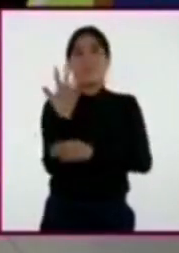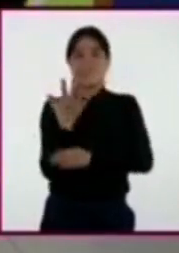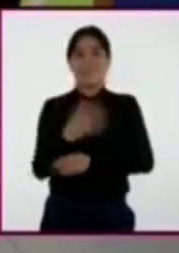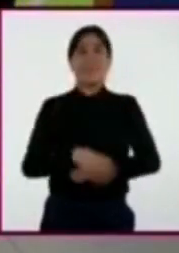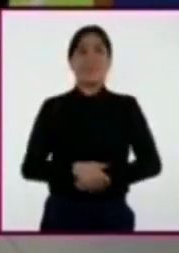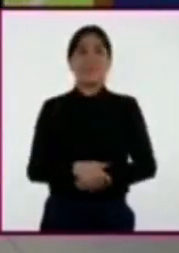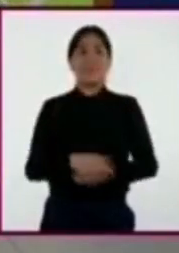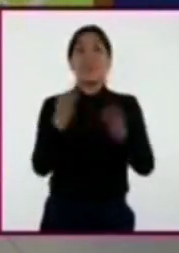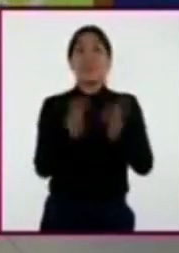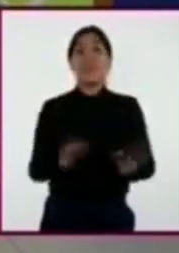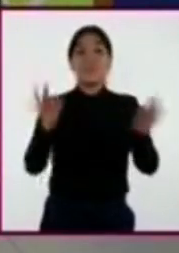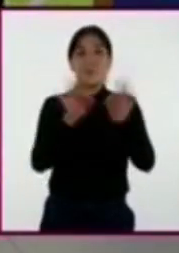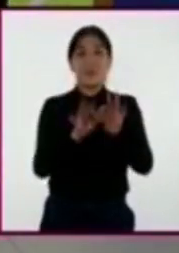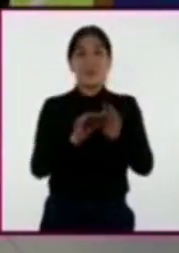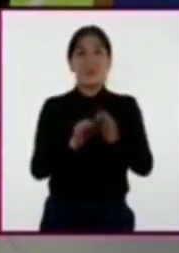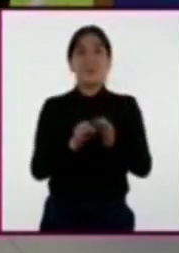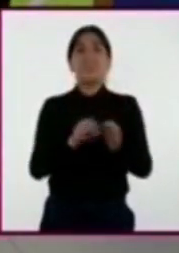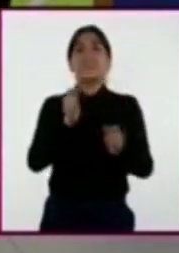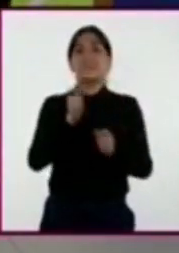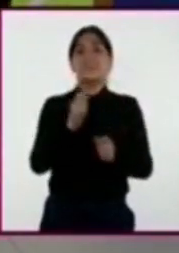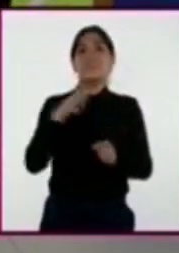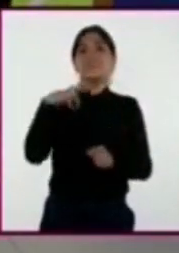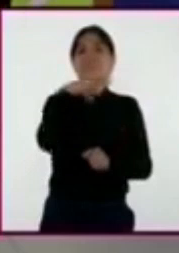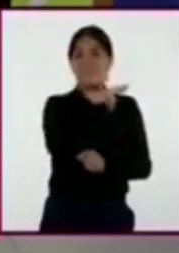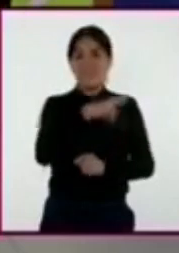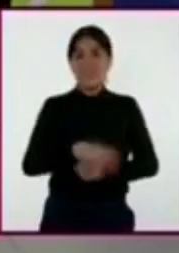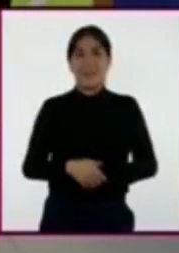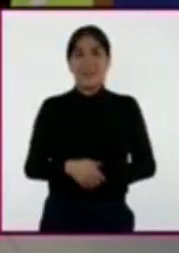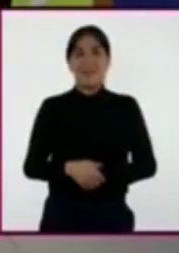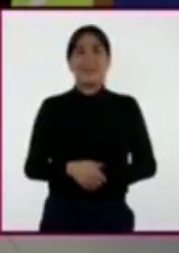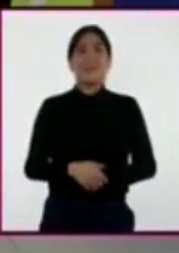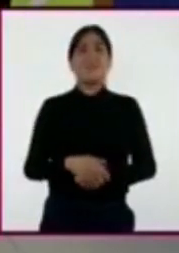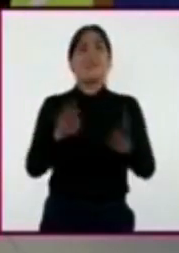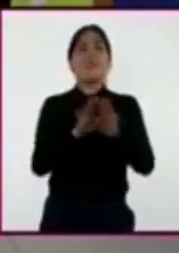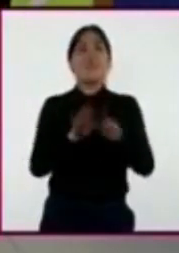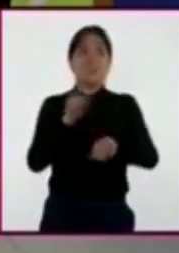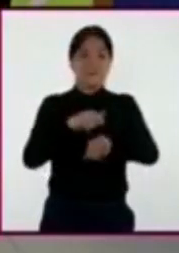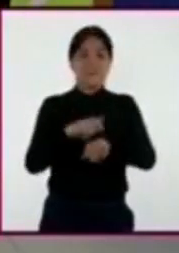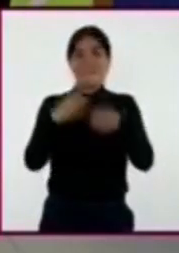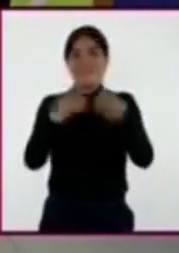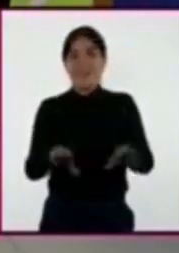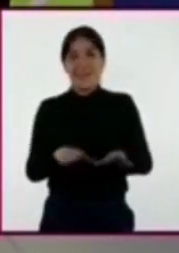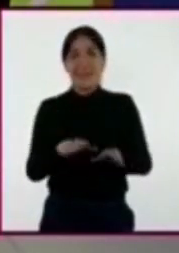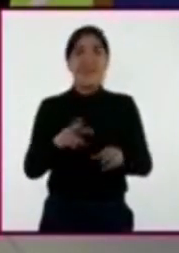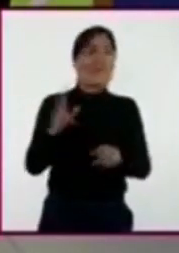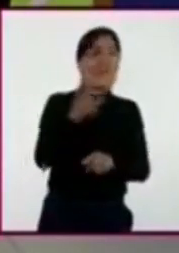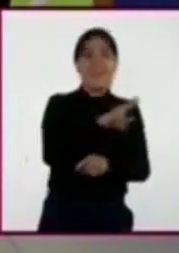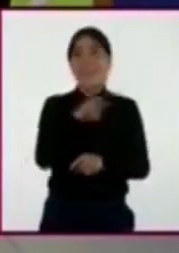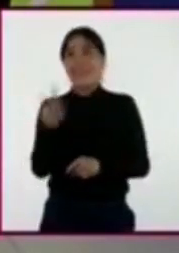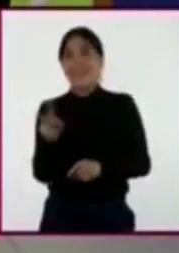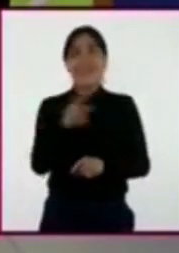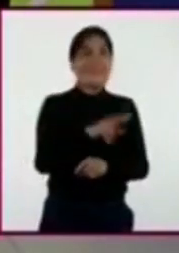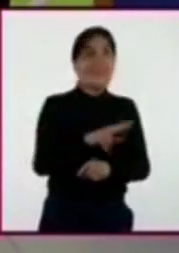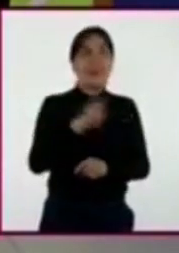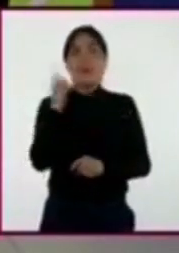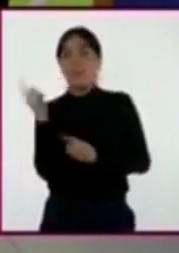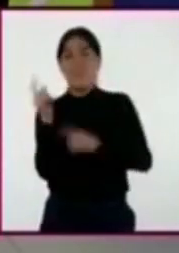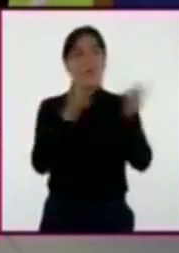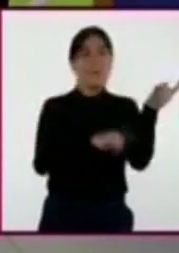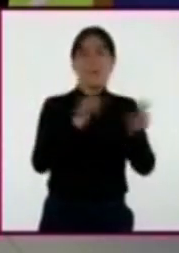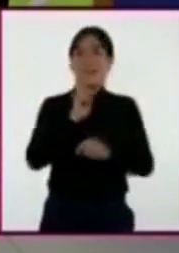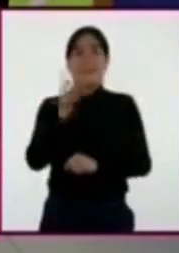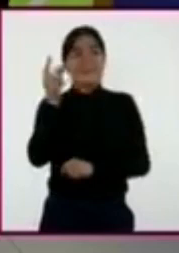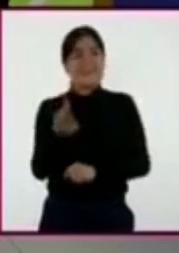que lo hagan a velocidad. Ya no nos vamos a perder tiempo en estar viendo si es con una cosa.